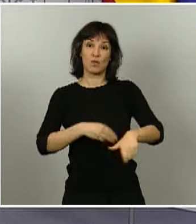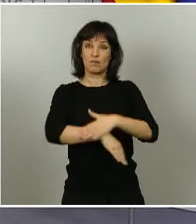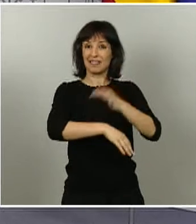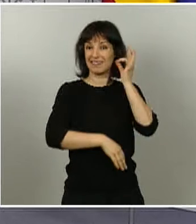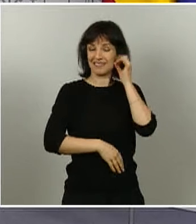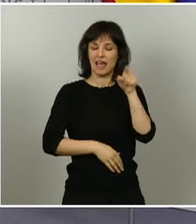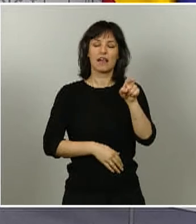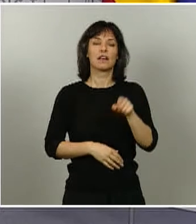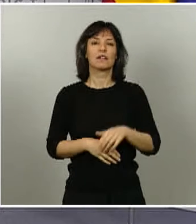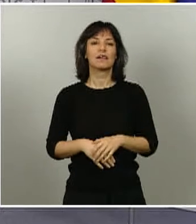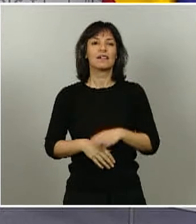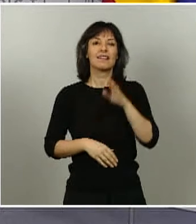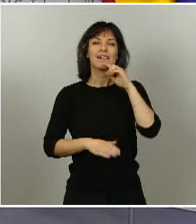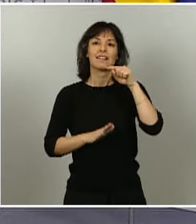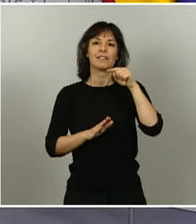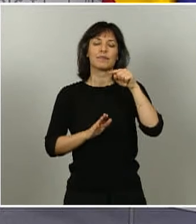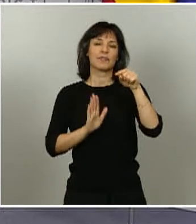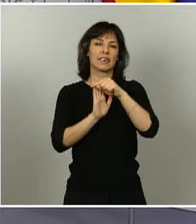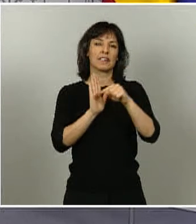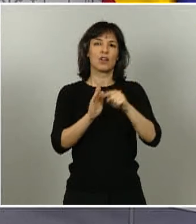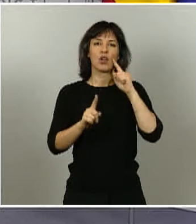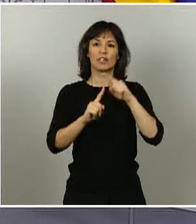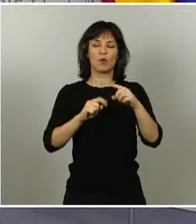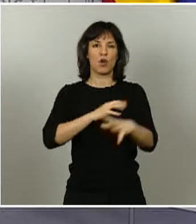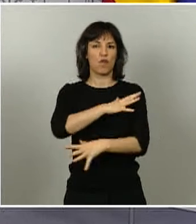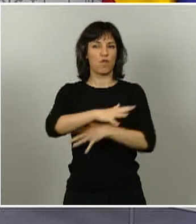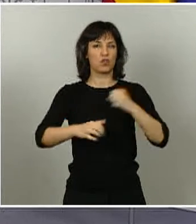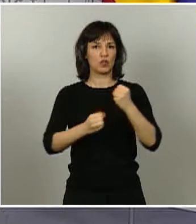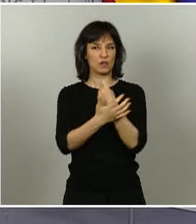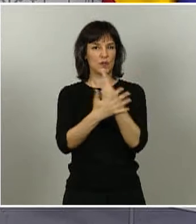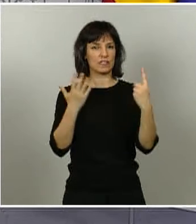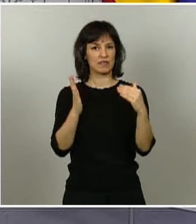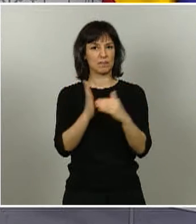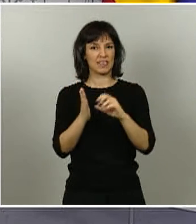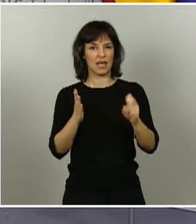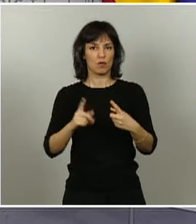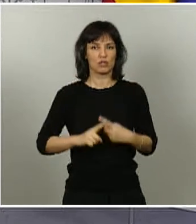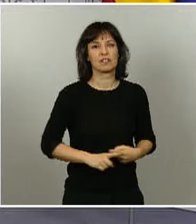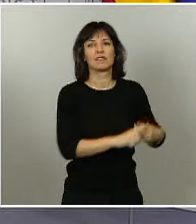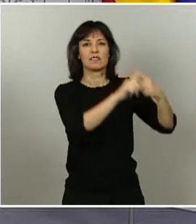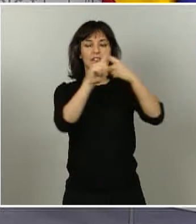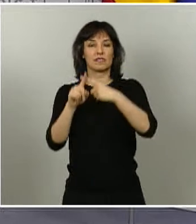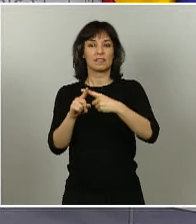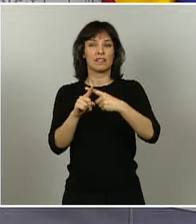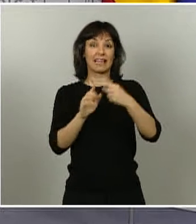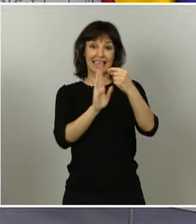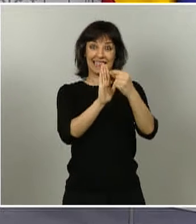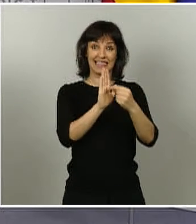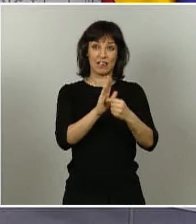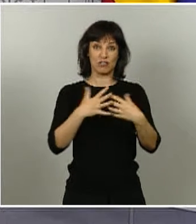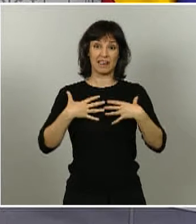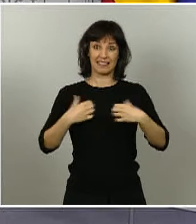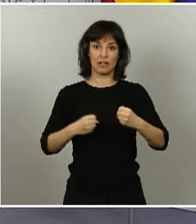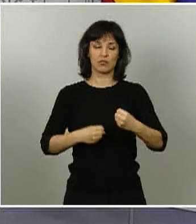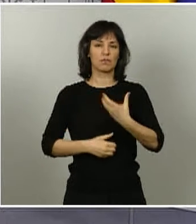criterios de reparto del Fondo no reembolsable de los 16.000 euros, desde la comunidad se rechazan estos criterios sanitarios y piden que sean